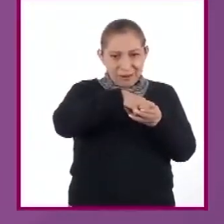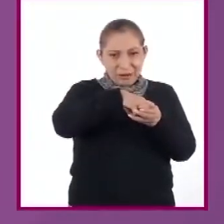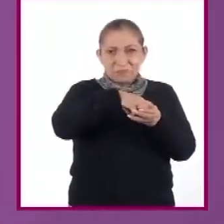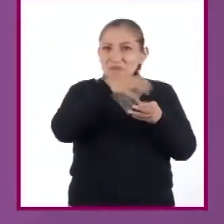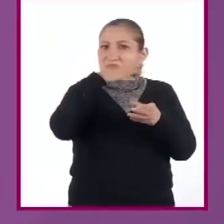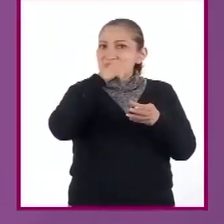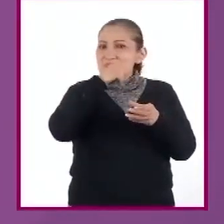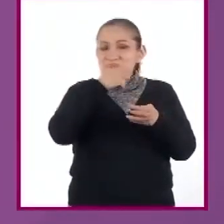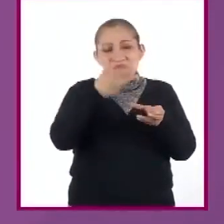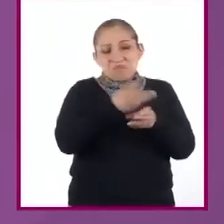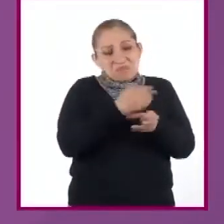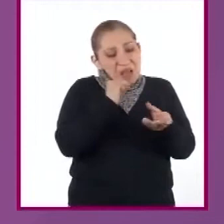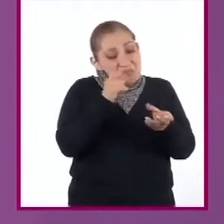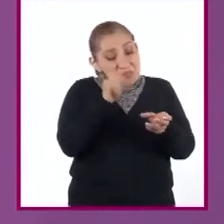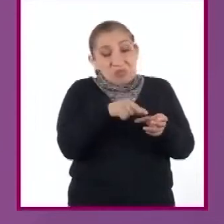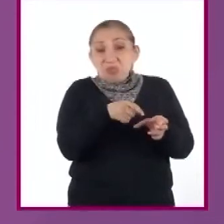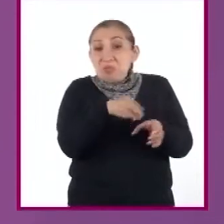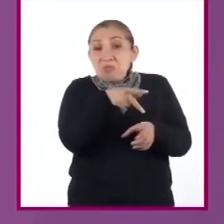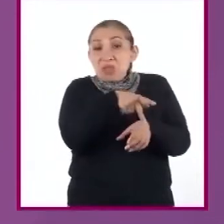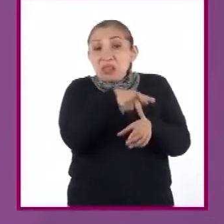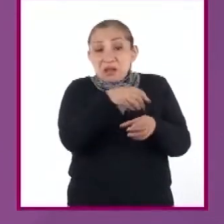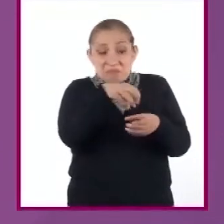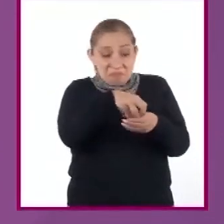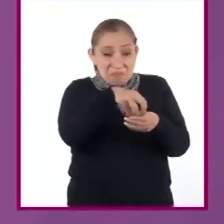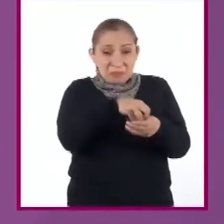no pasa nada.